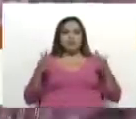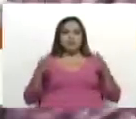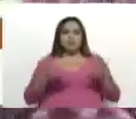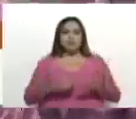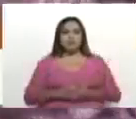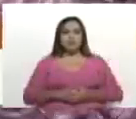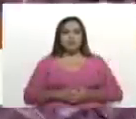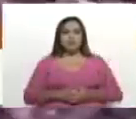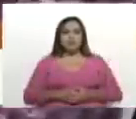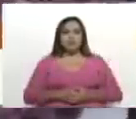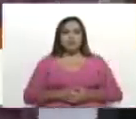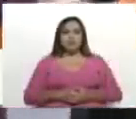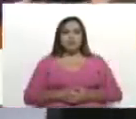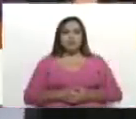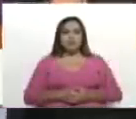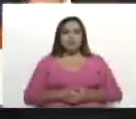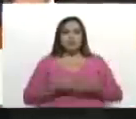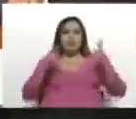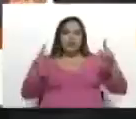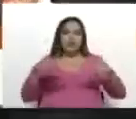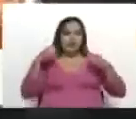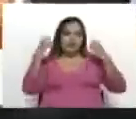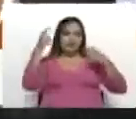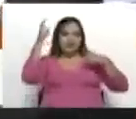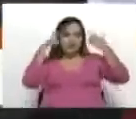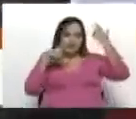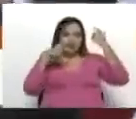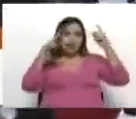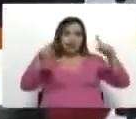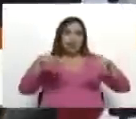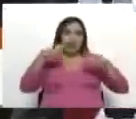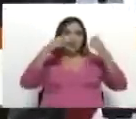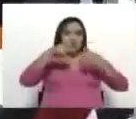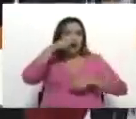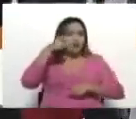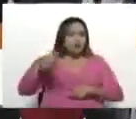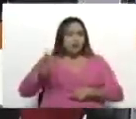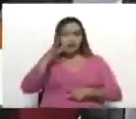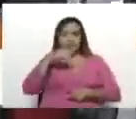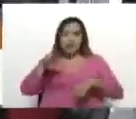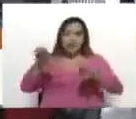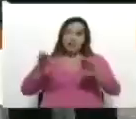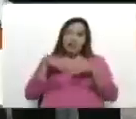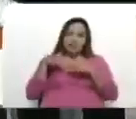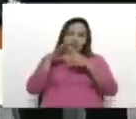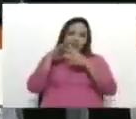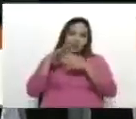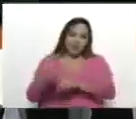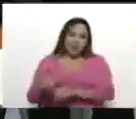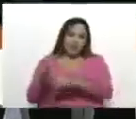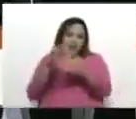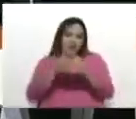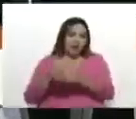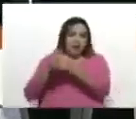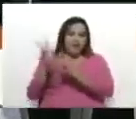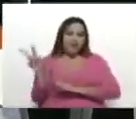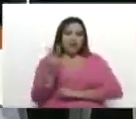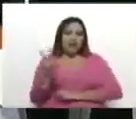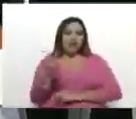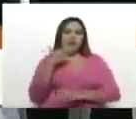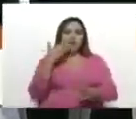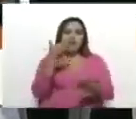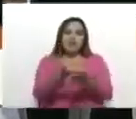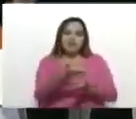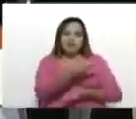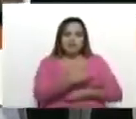que viva Hugo Chávez que vive el pueblo antiimperialista de Venezuela Gracias